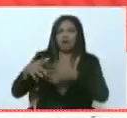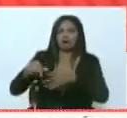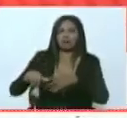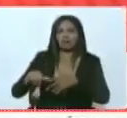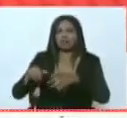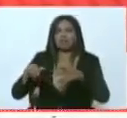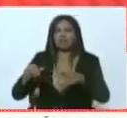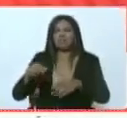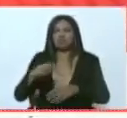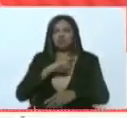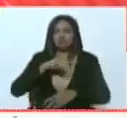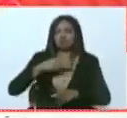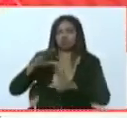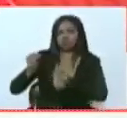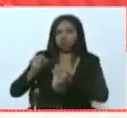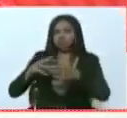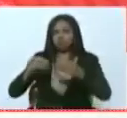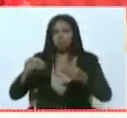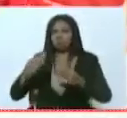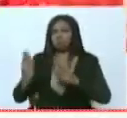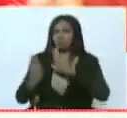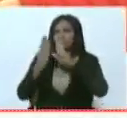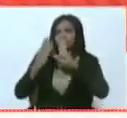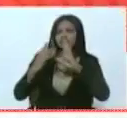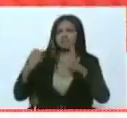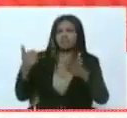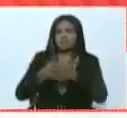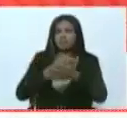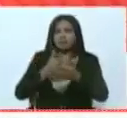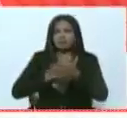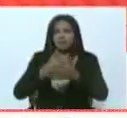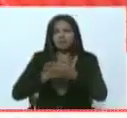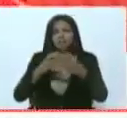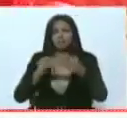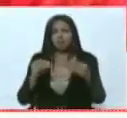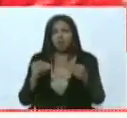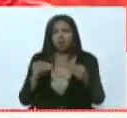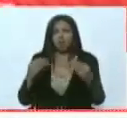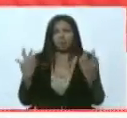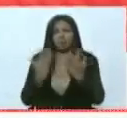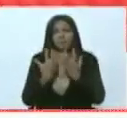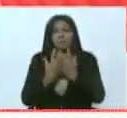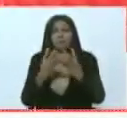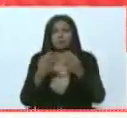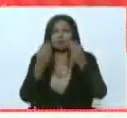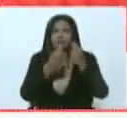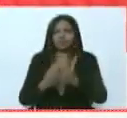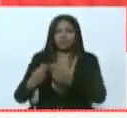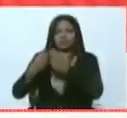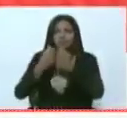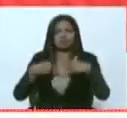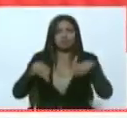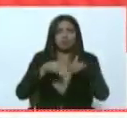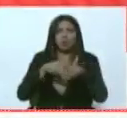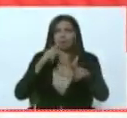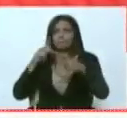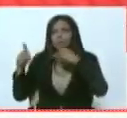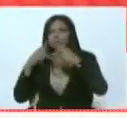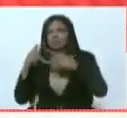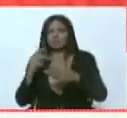norteamericano. En todos los frentes de batalla, la agresión eléctrica, la agresión económica, la agresión financiera, la agresión